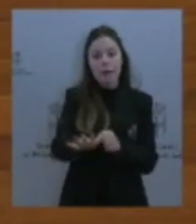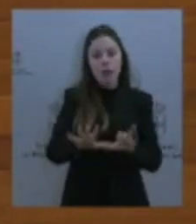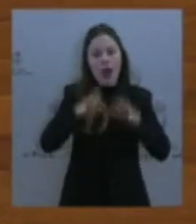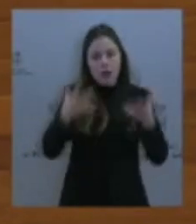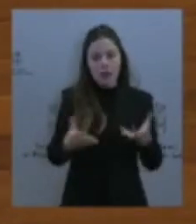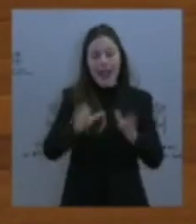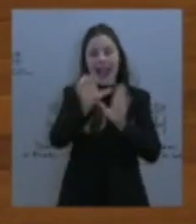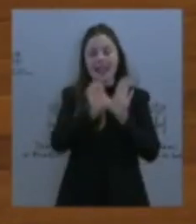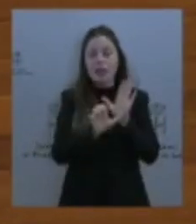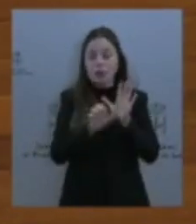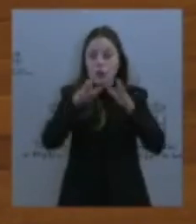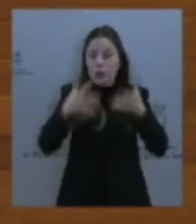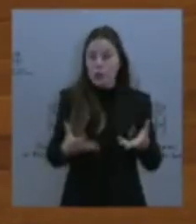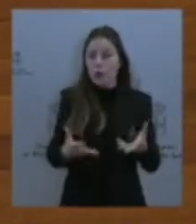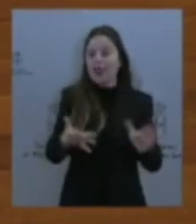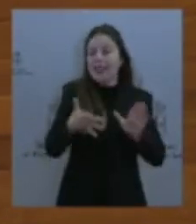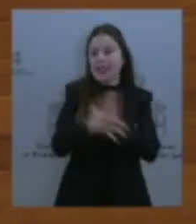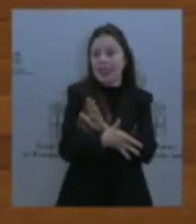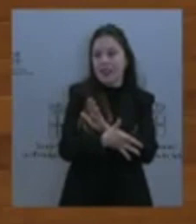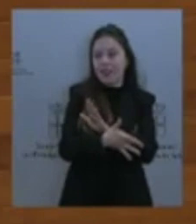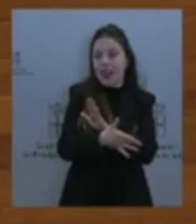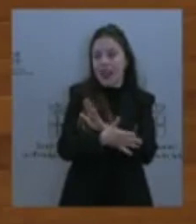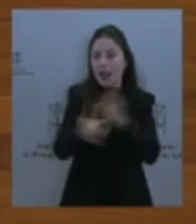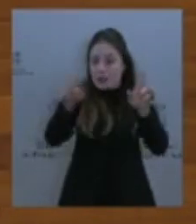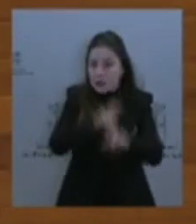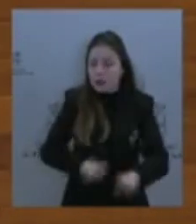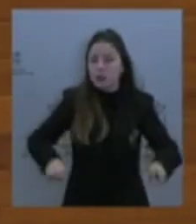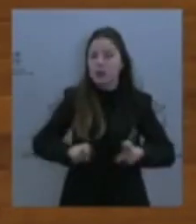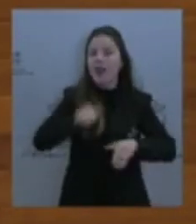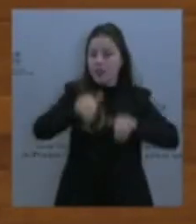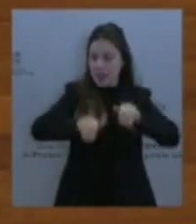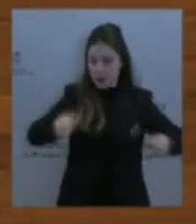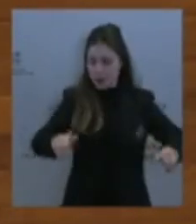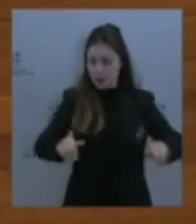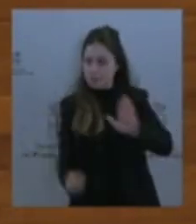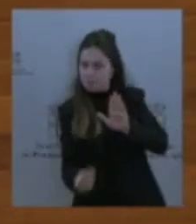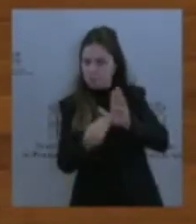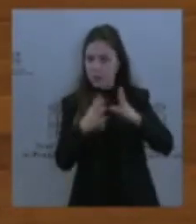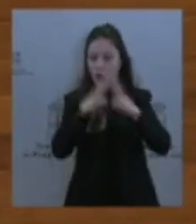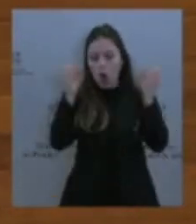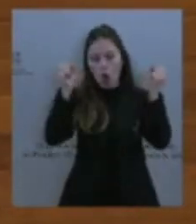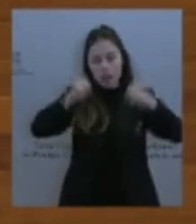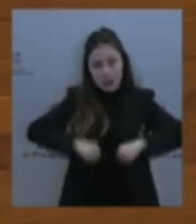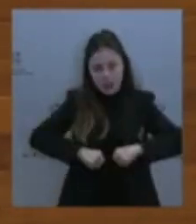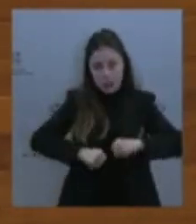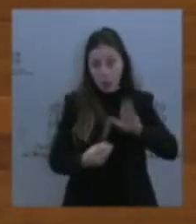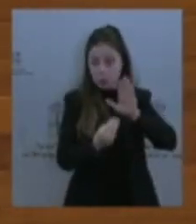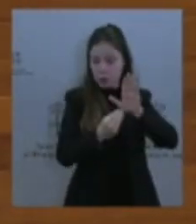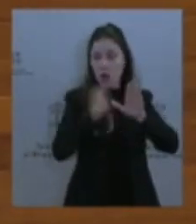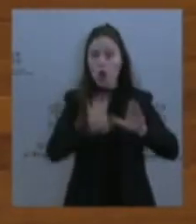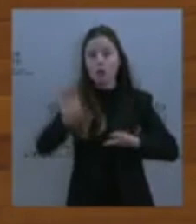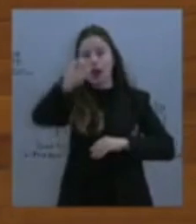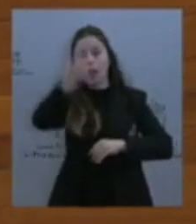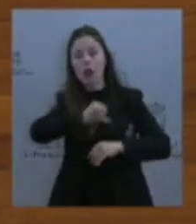de la regeneración democrática que habría recoger consensos que ya se recuellan en otras comunidades autónomas, como la supresión de